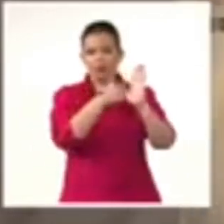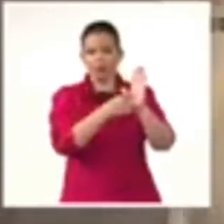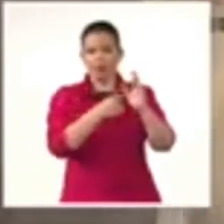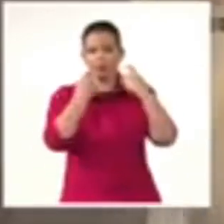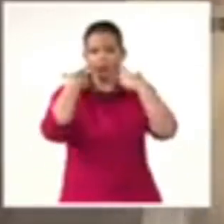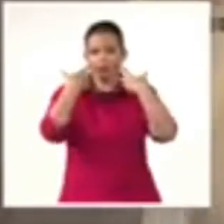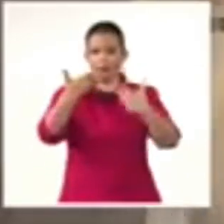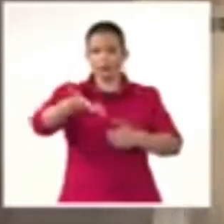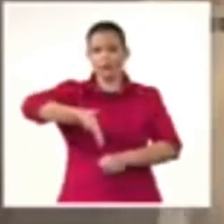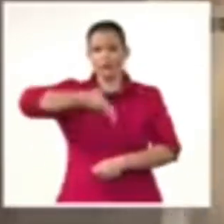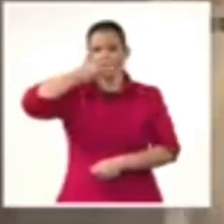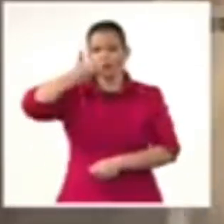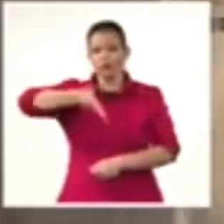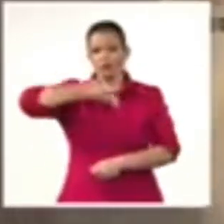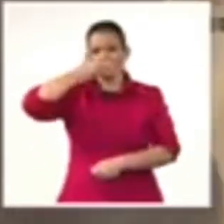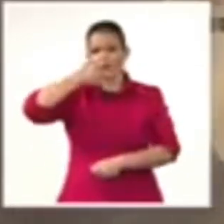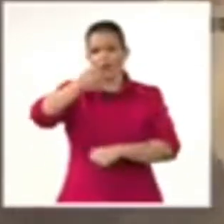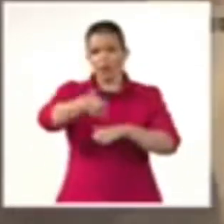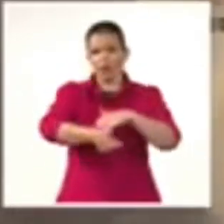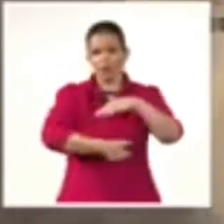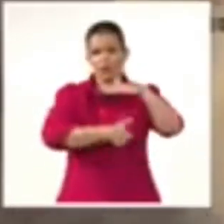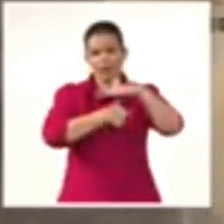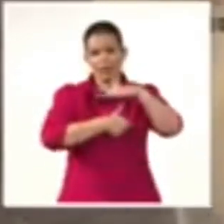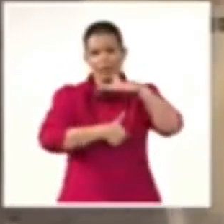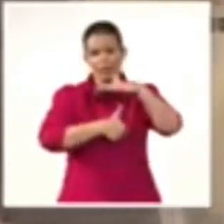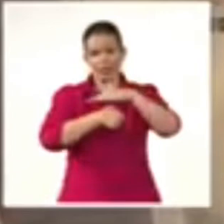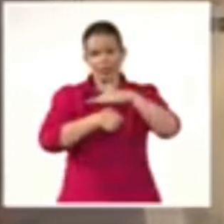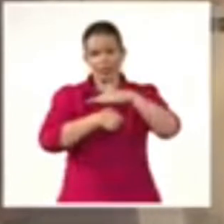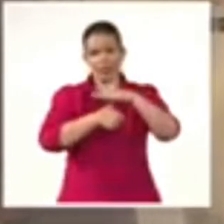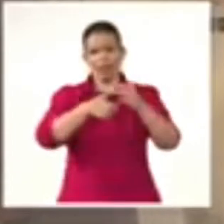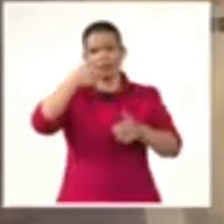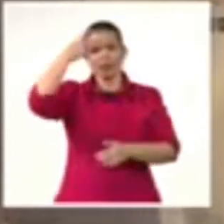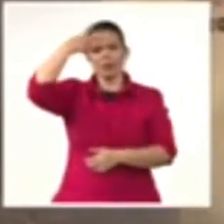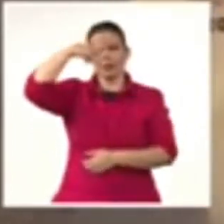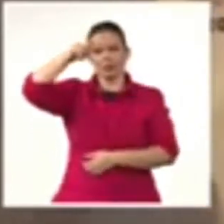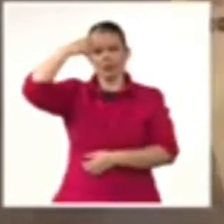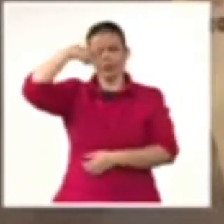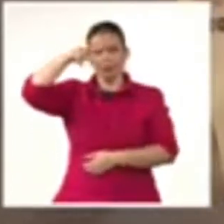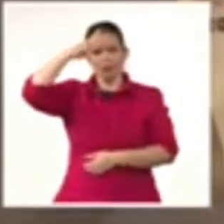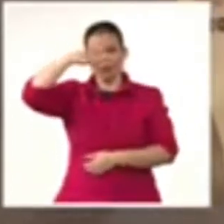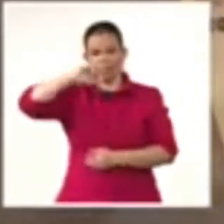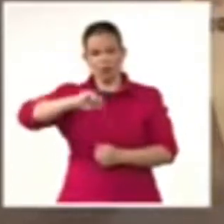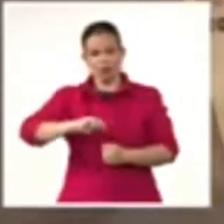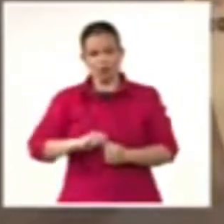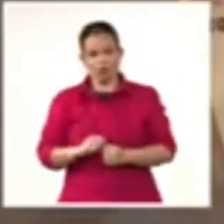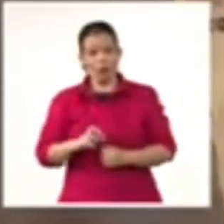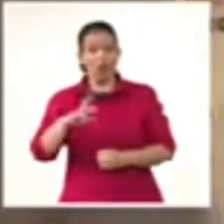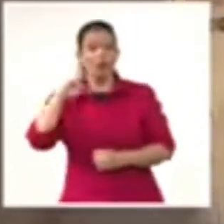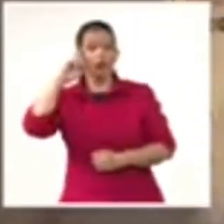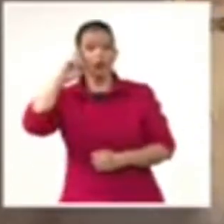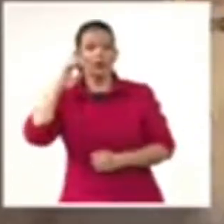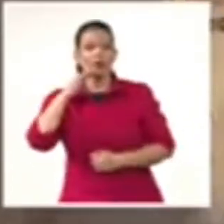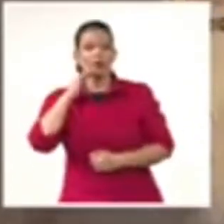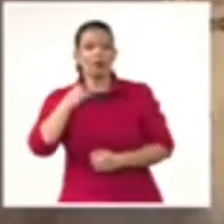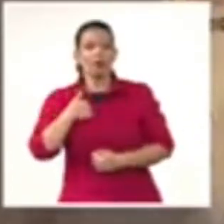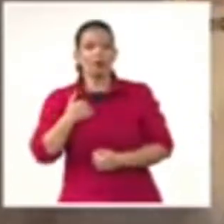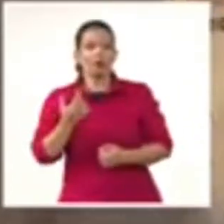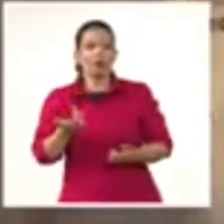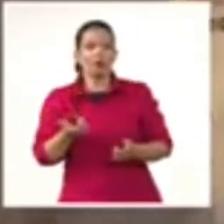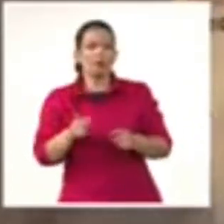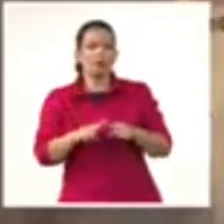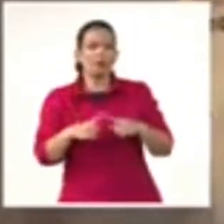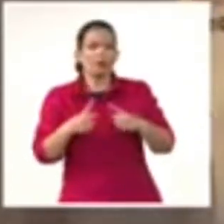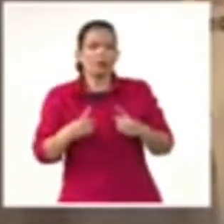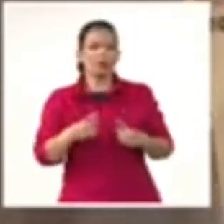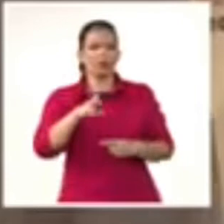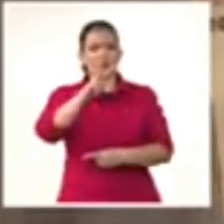los Estados Unidos mexicanos, Andrés Manuel López Obrador, al conmemorar el 238